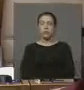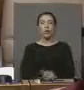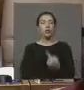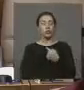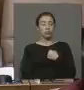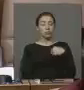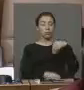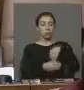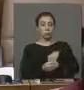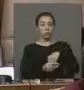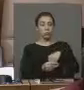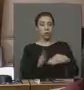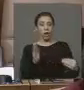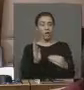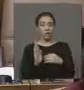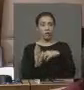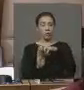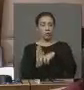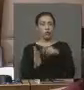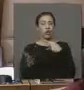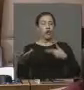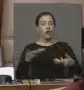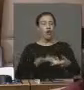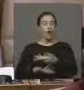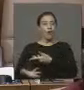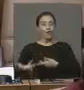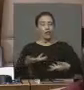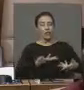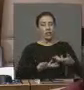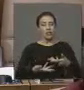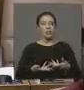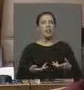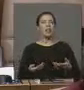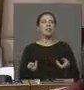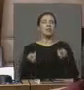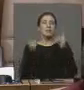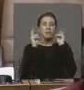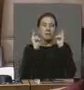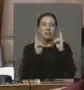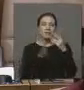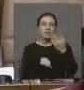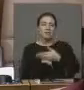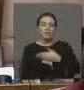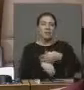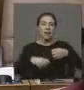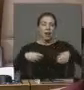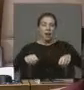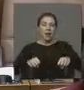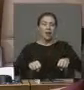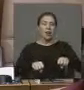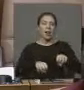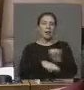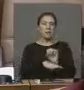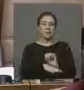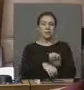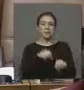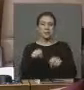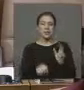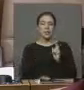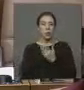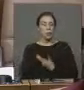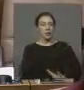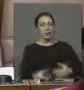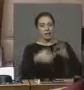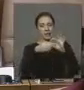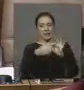votaré a favor del proyecto sobre convivencia de medios de transporte. Señor presidente, he